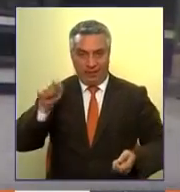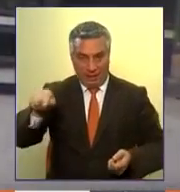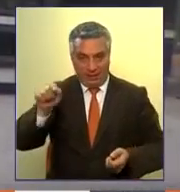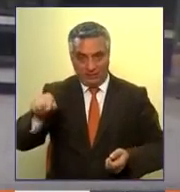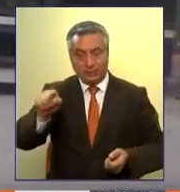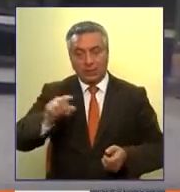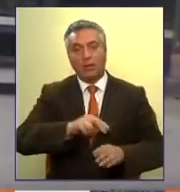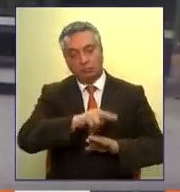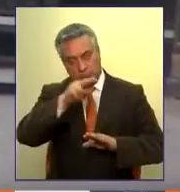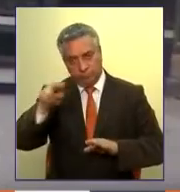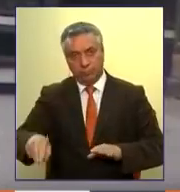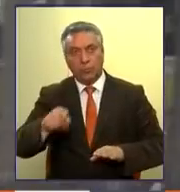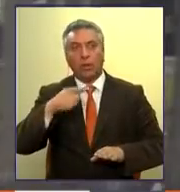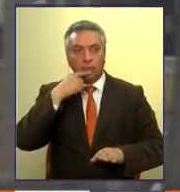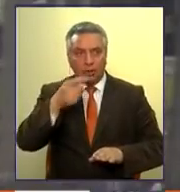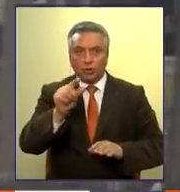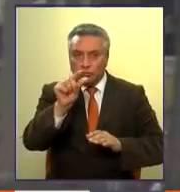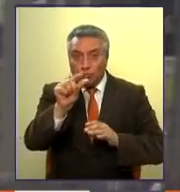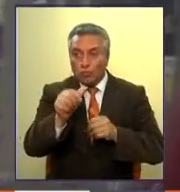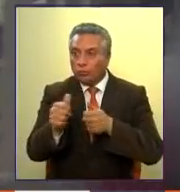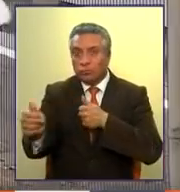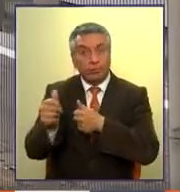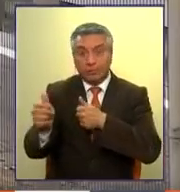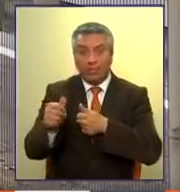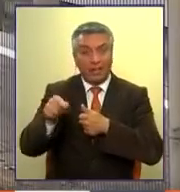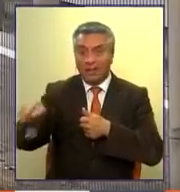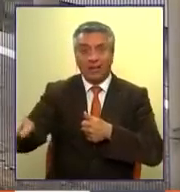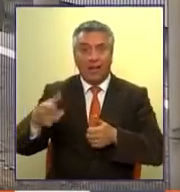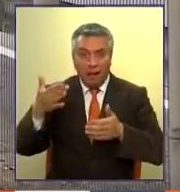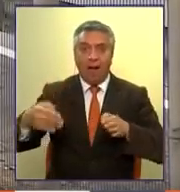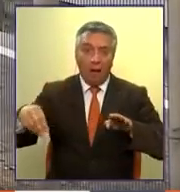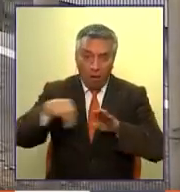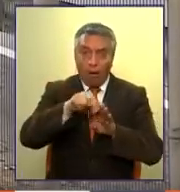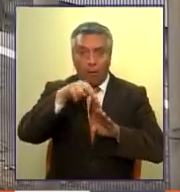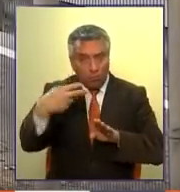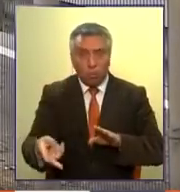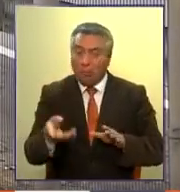paradójicamente se ubica a escasos metros del sitio donde ocurrió el atropello